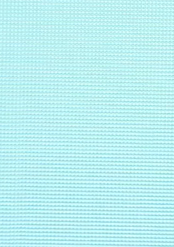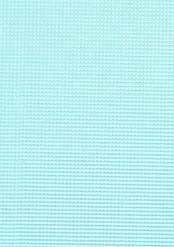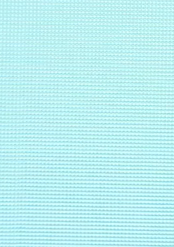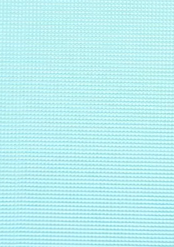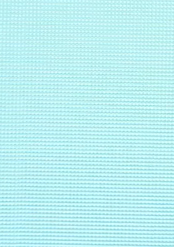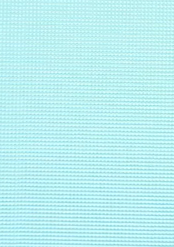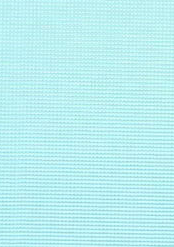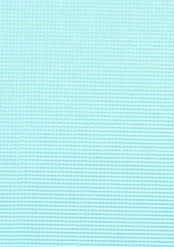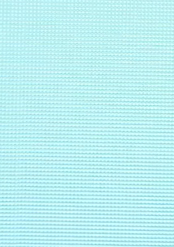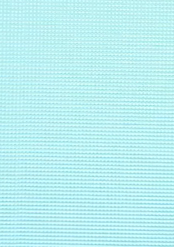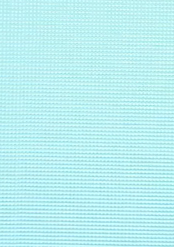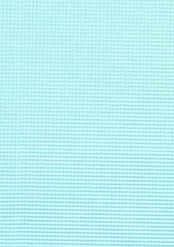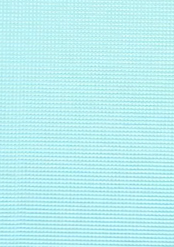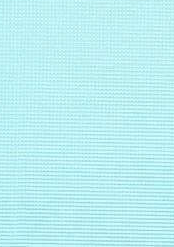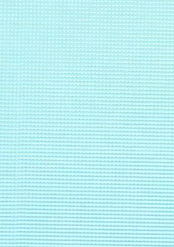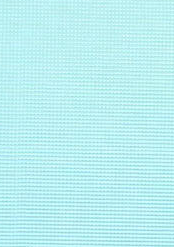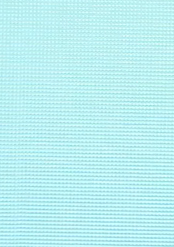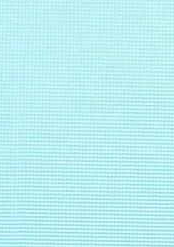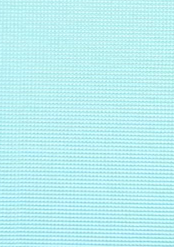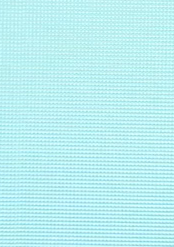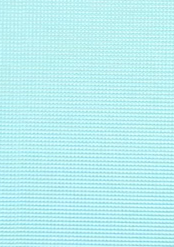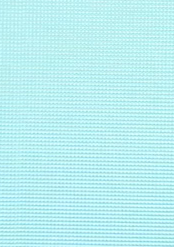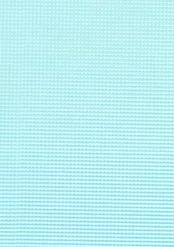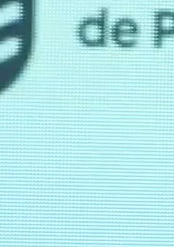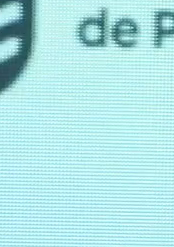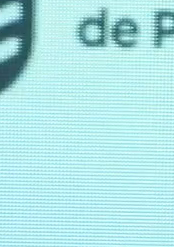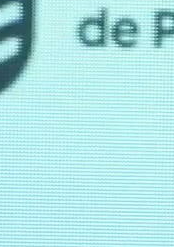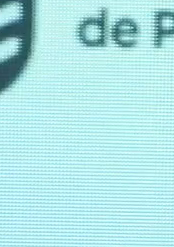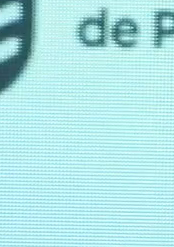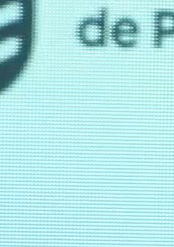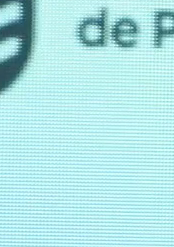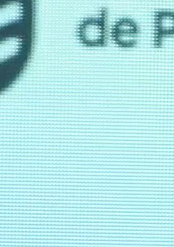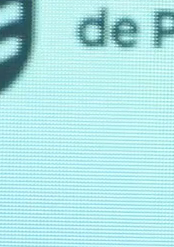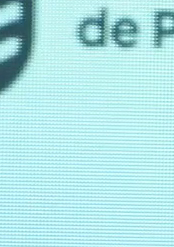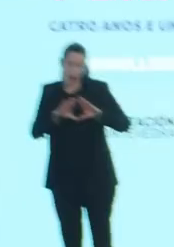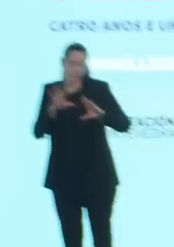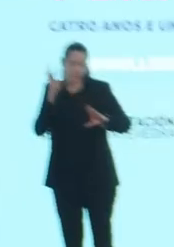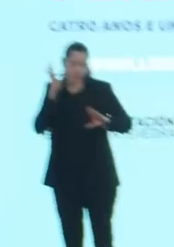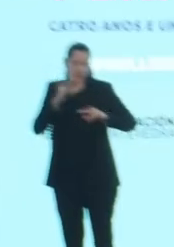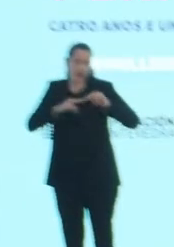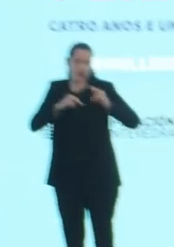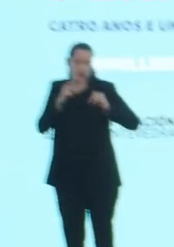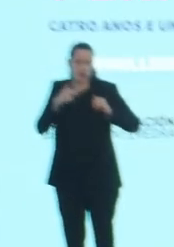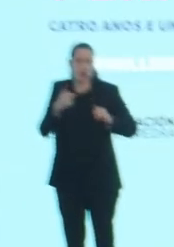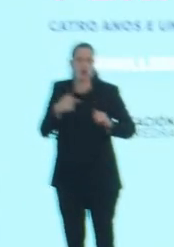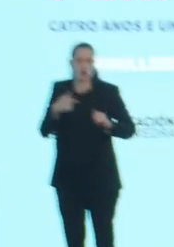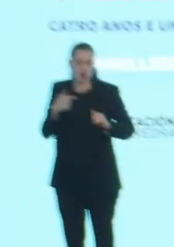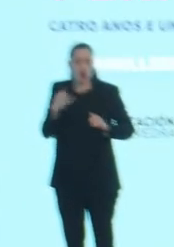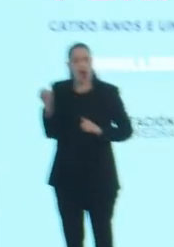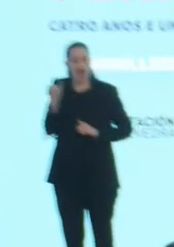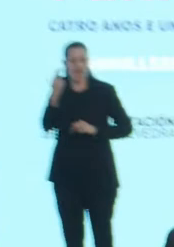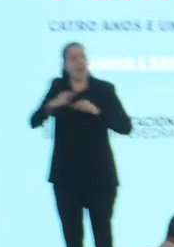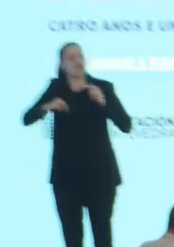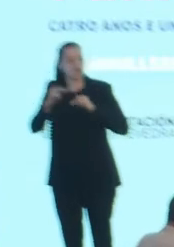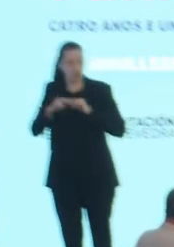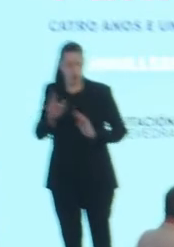la cara por una historia, ¿no? O por una línea editorial, o por una idea. Yo soy muy controladora, muy